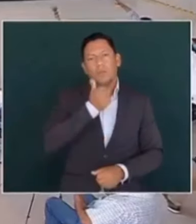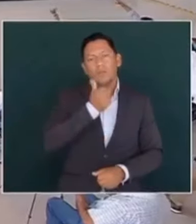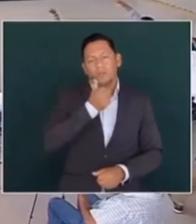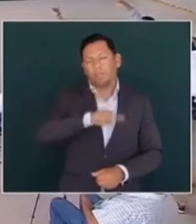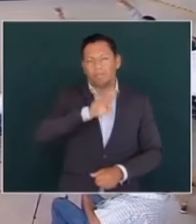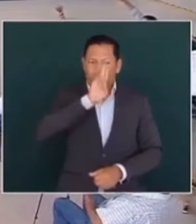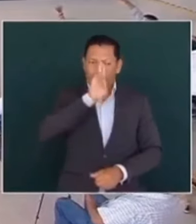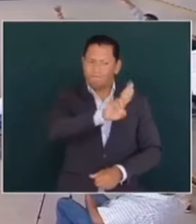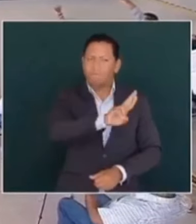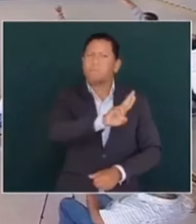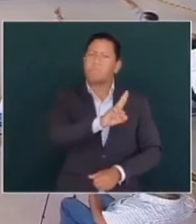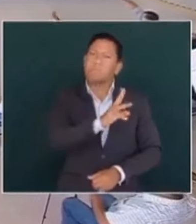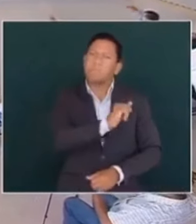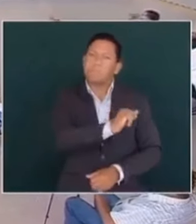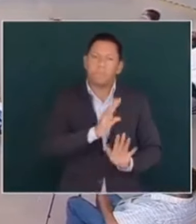respeto.